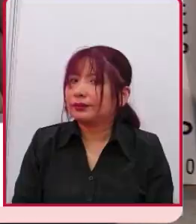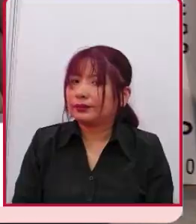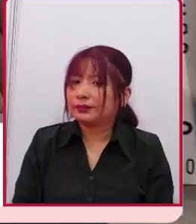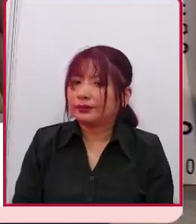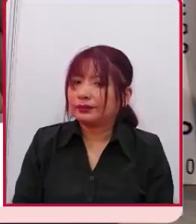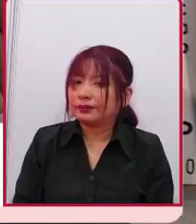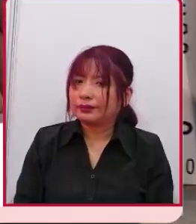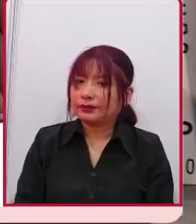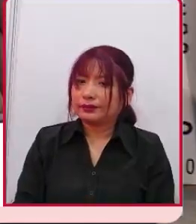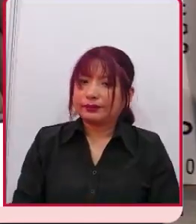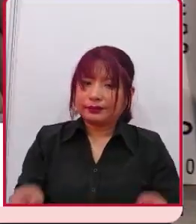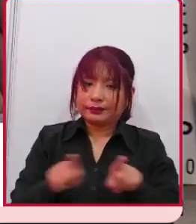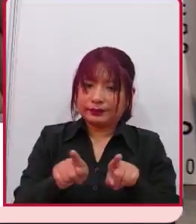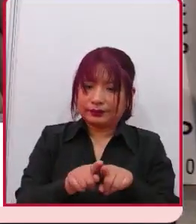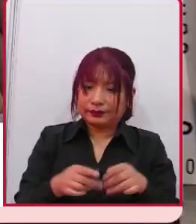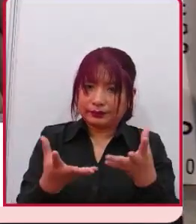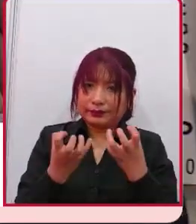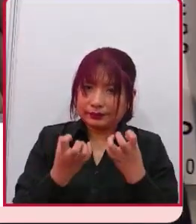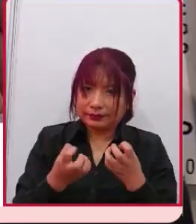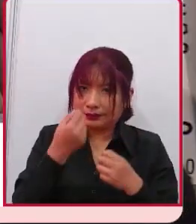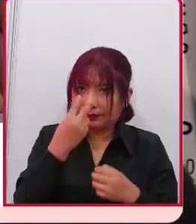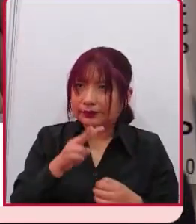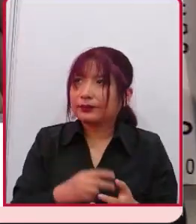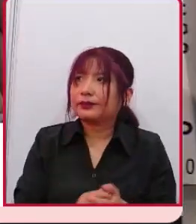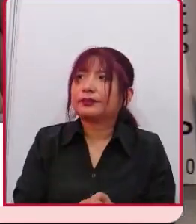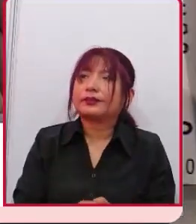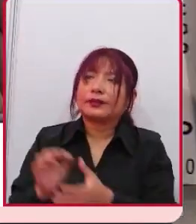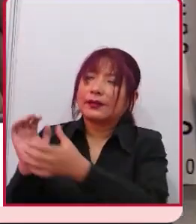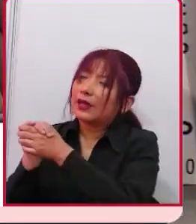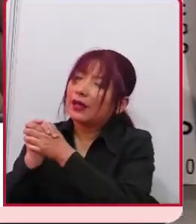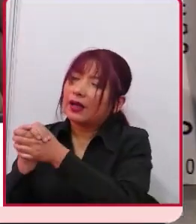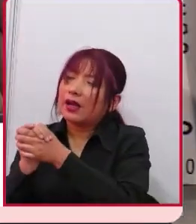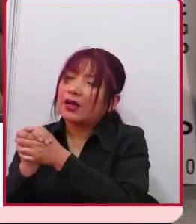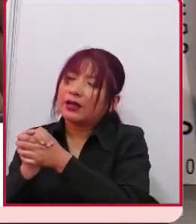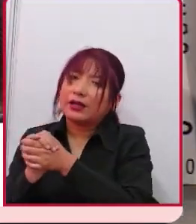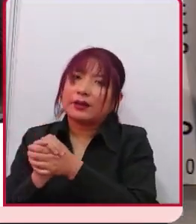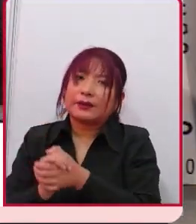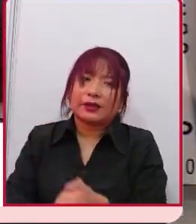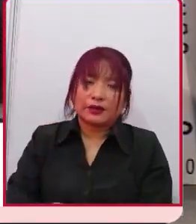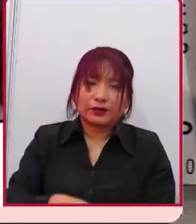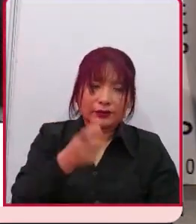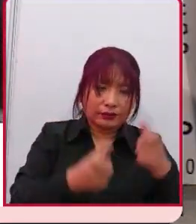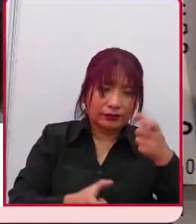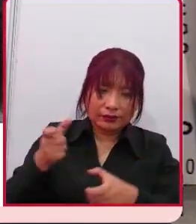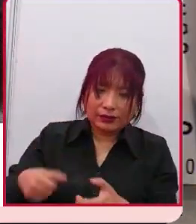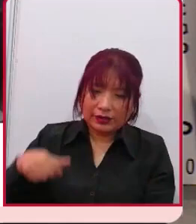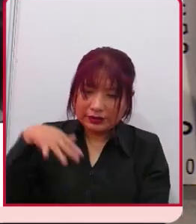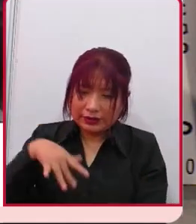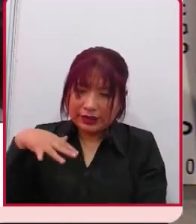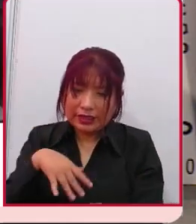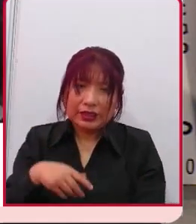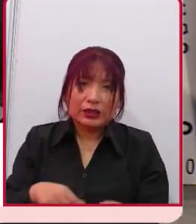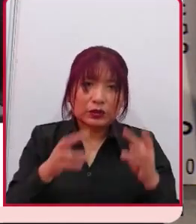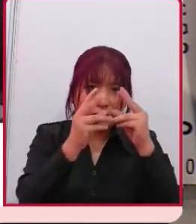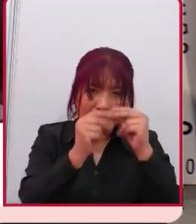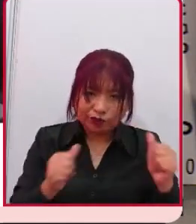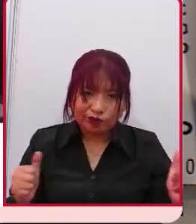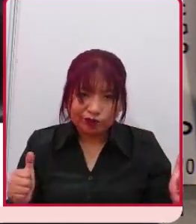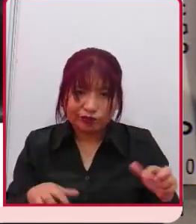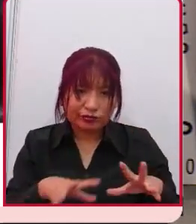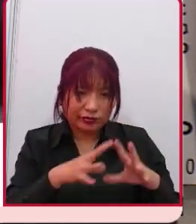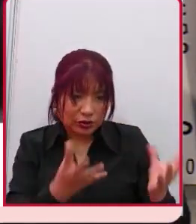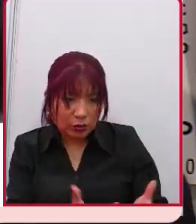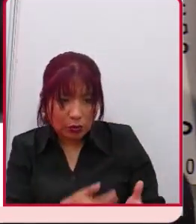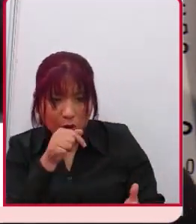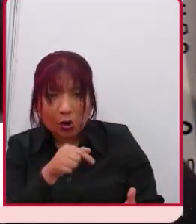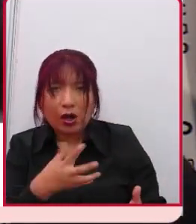Entonces, con los compañeros de geología, ¿has obtenido solamente el input, que son representativos? No, en